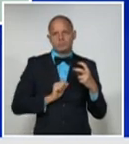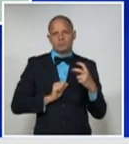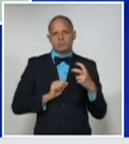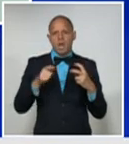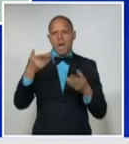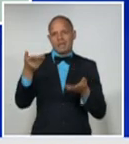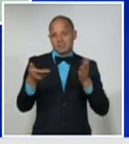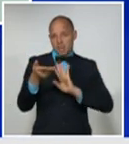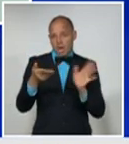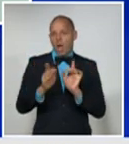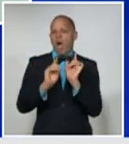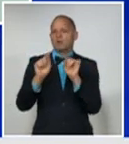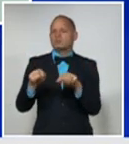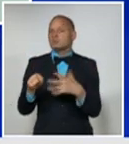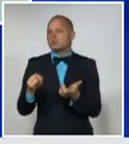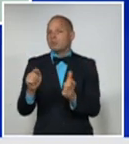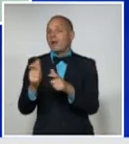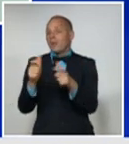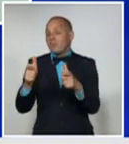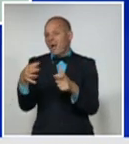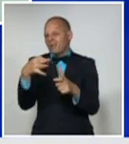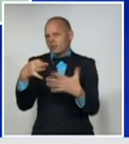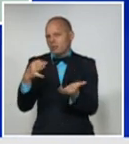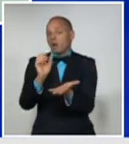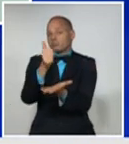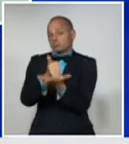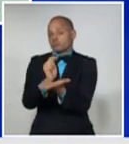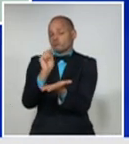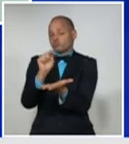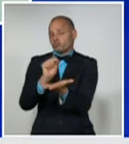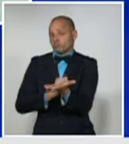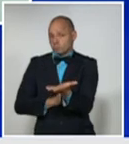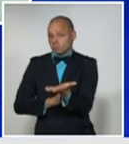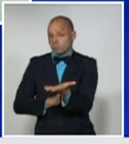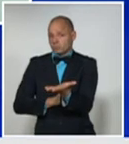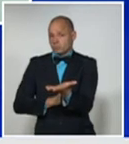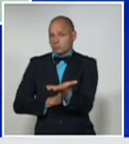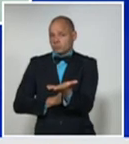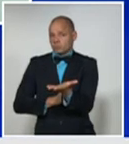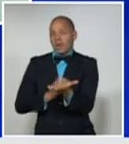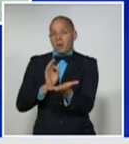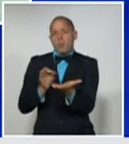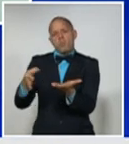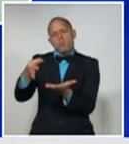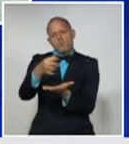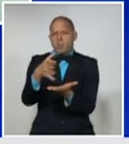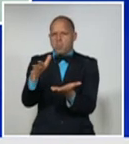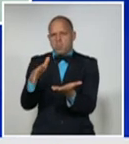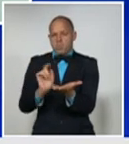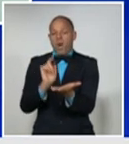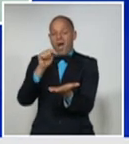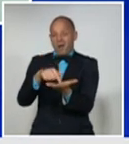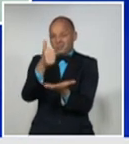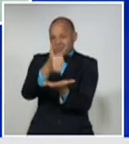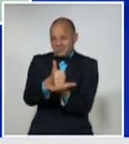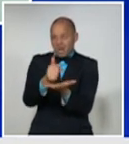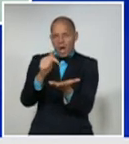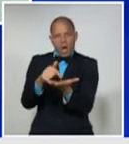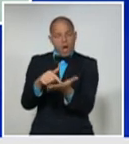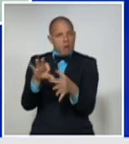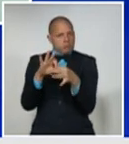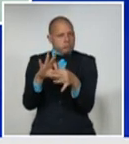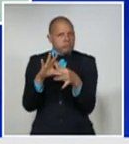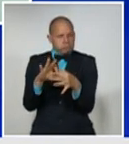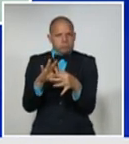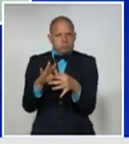es característico en esta provincia, la transmisión mayor en el municipio cabecera, de donde se diagnostican